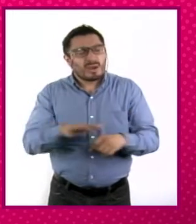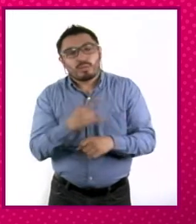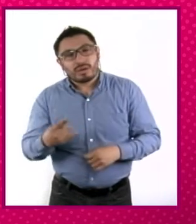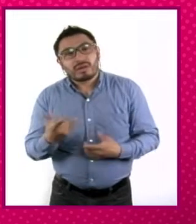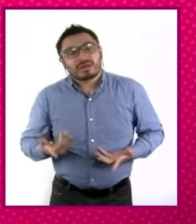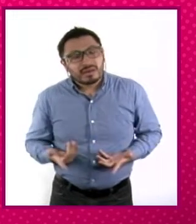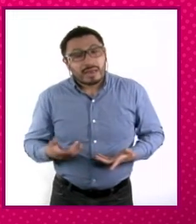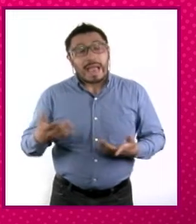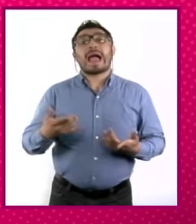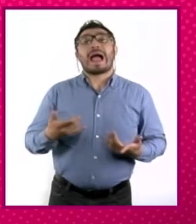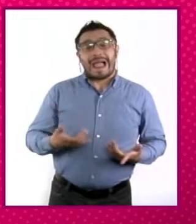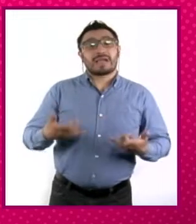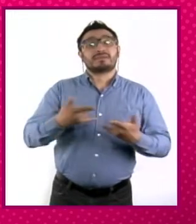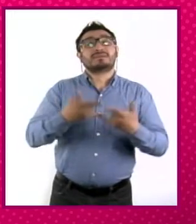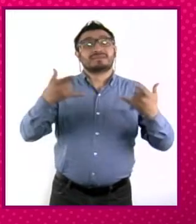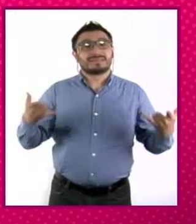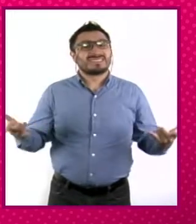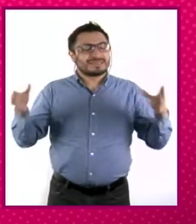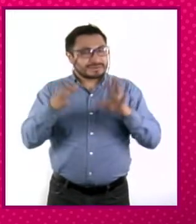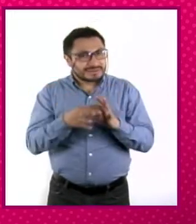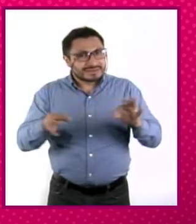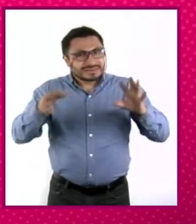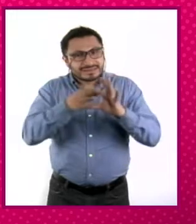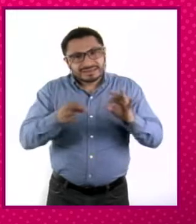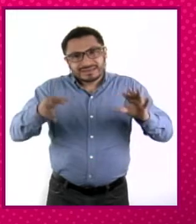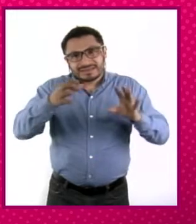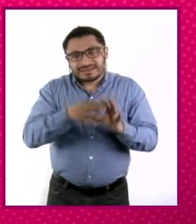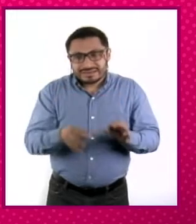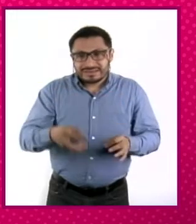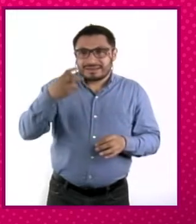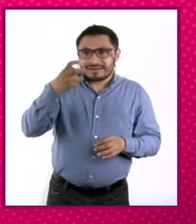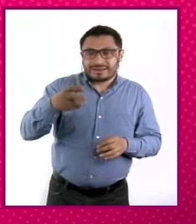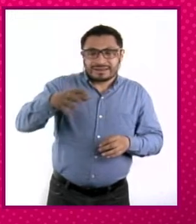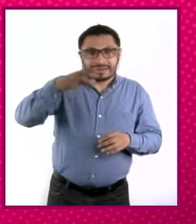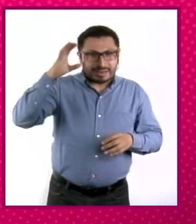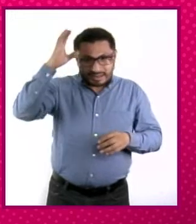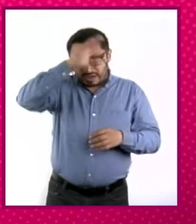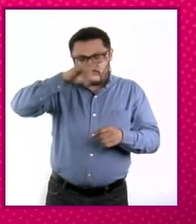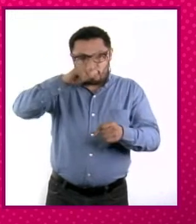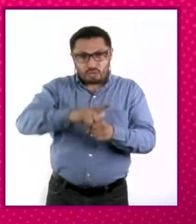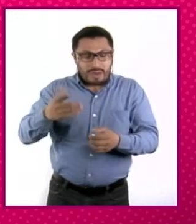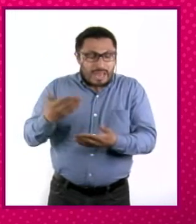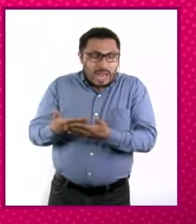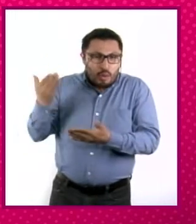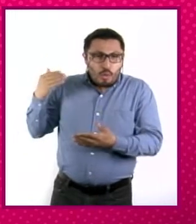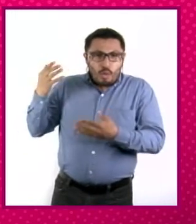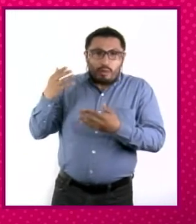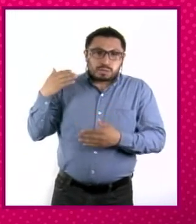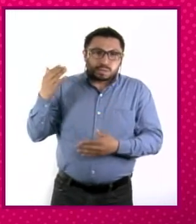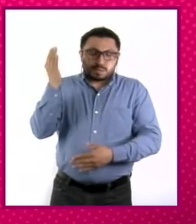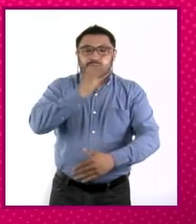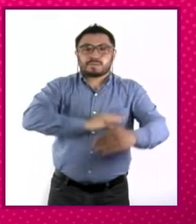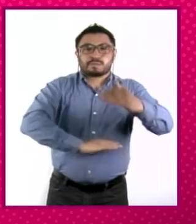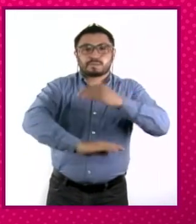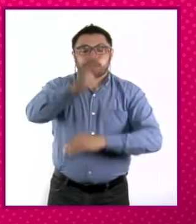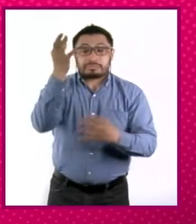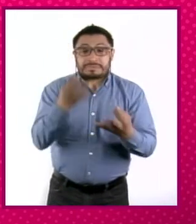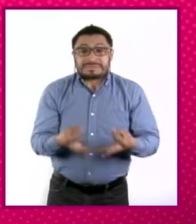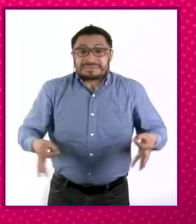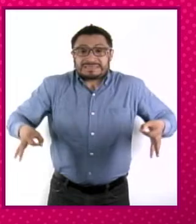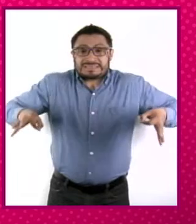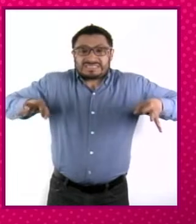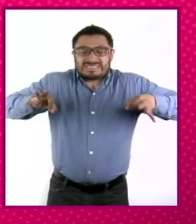hablaban español, ¿eran analfabetos? Pues sí, pero eran brucísimos. Conocían todos los mecanismos de defensa